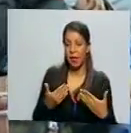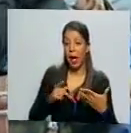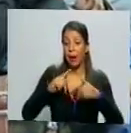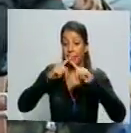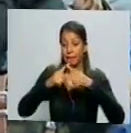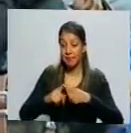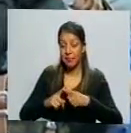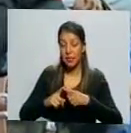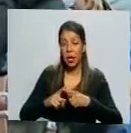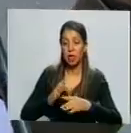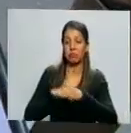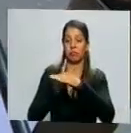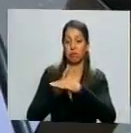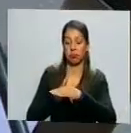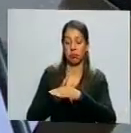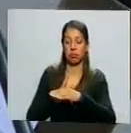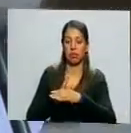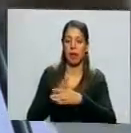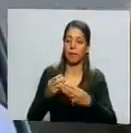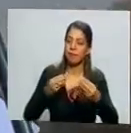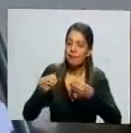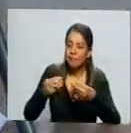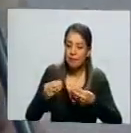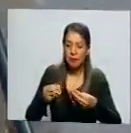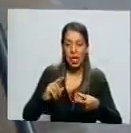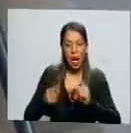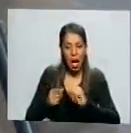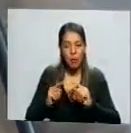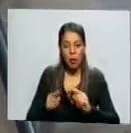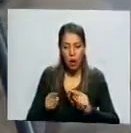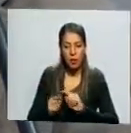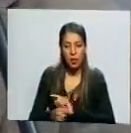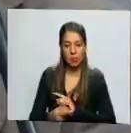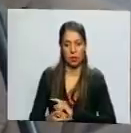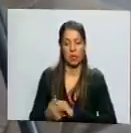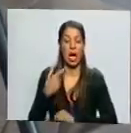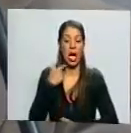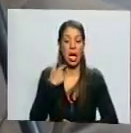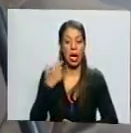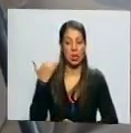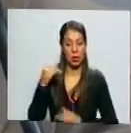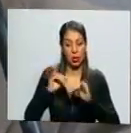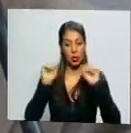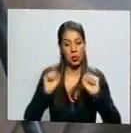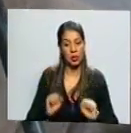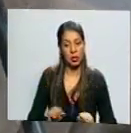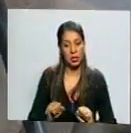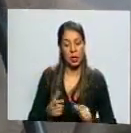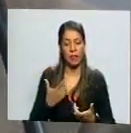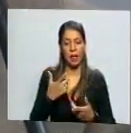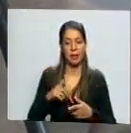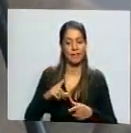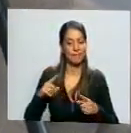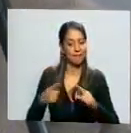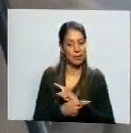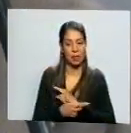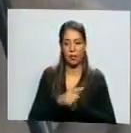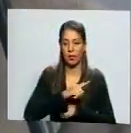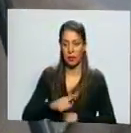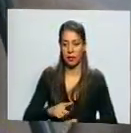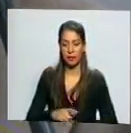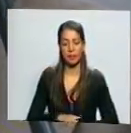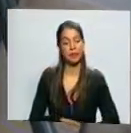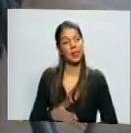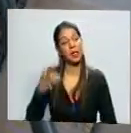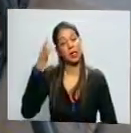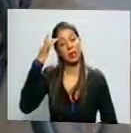parámetros que reforzaban la vieja concepción del sistema neoliberal.